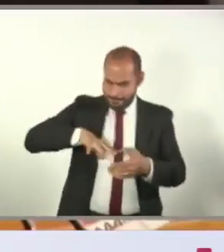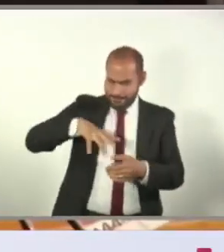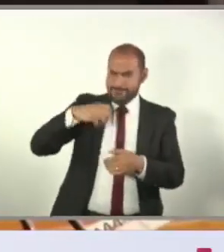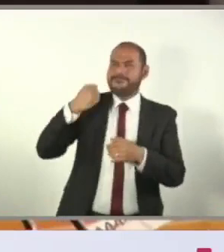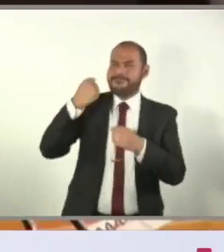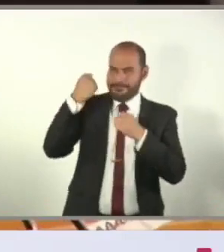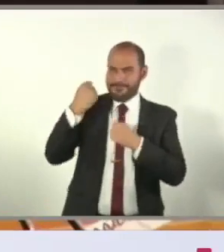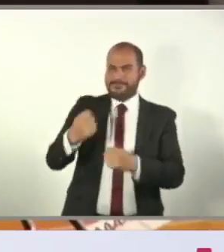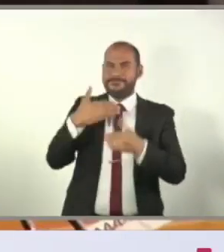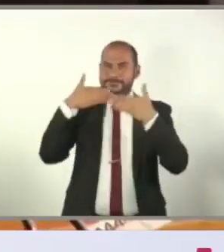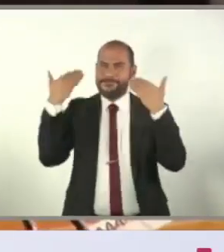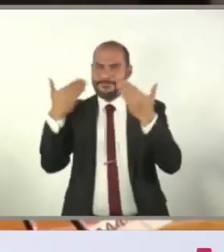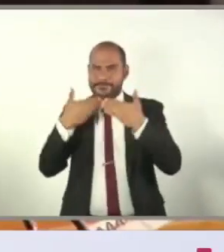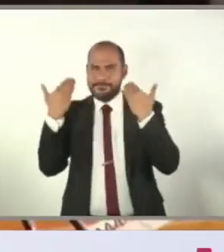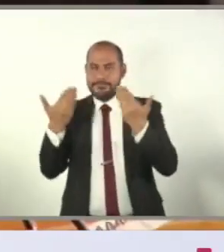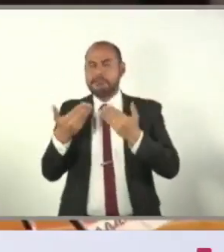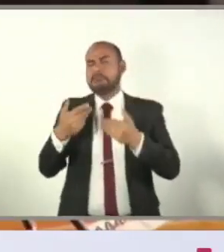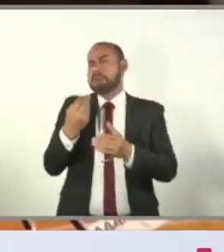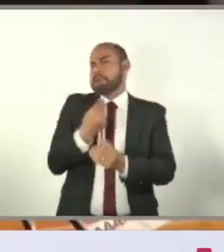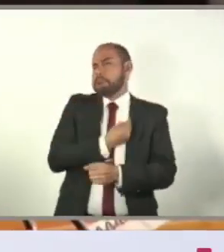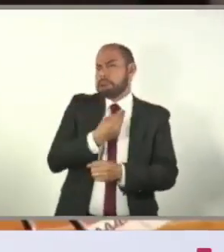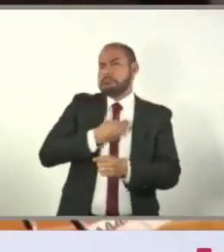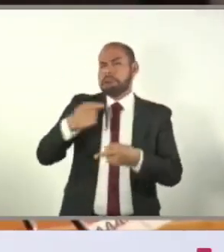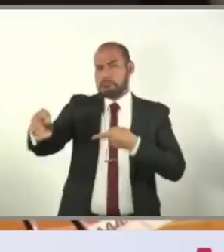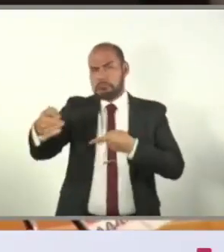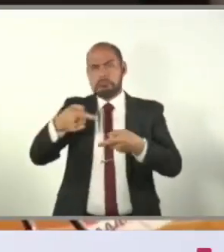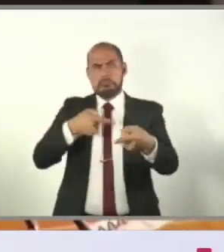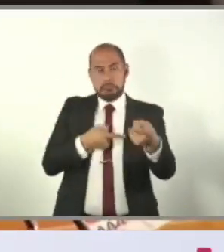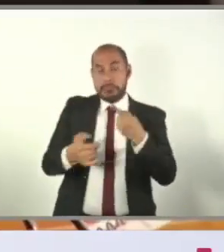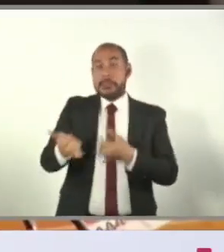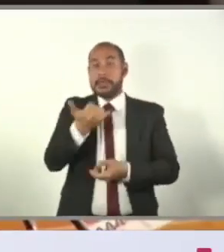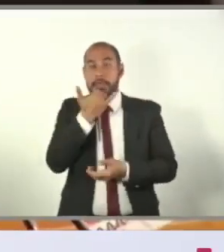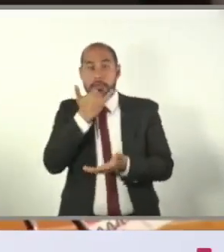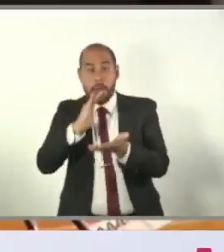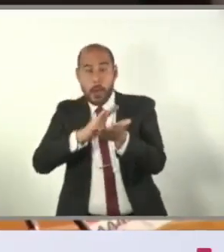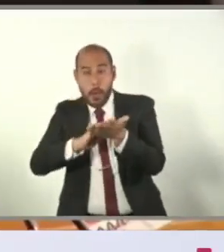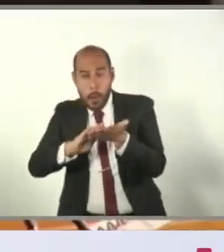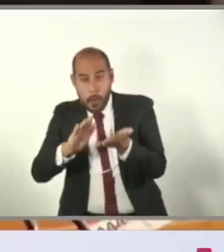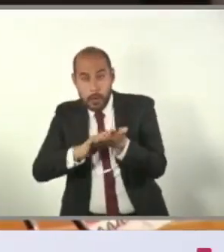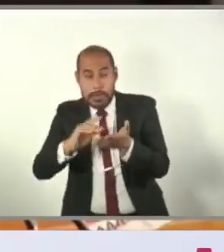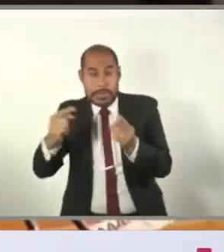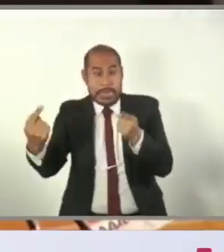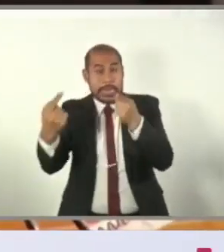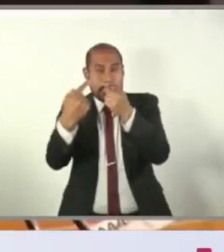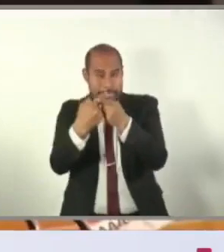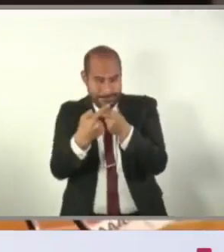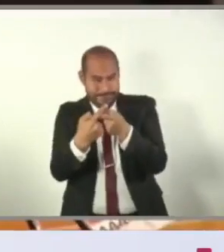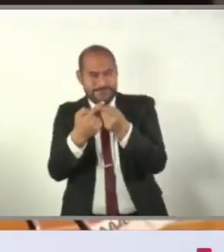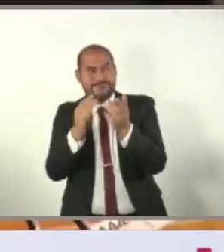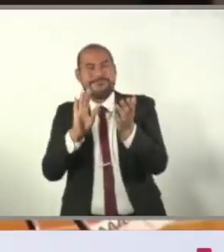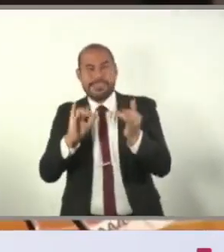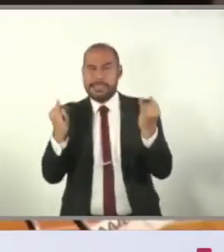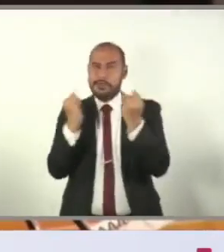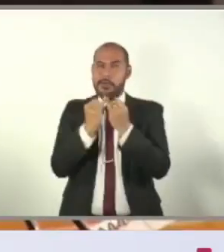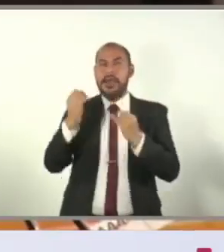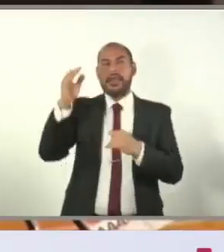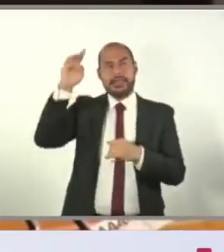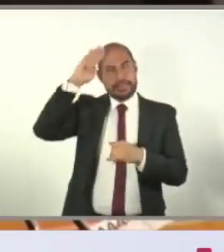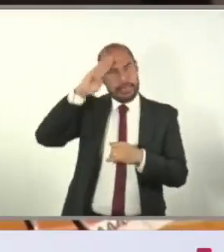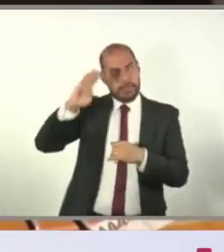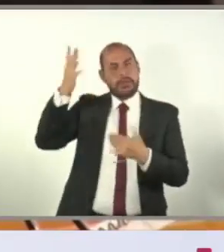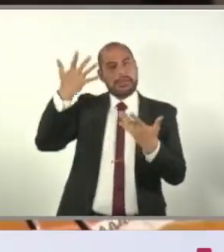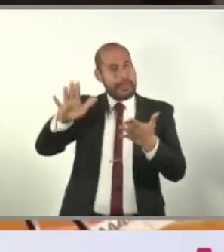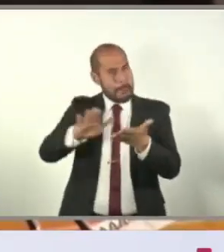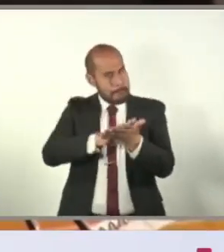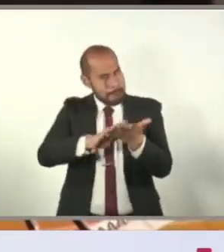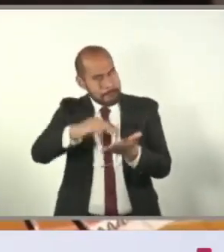pacientes. Sopórtense mutuamente y perdónense cuando tengan quejas contra otro, como el Señor los ha perdonado a